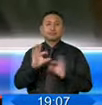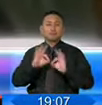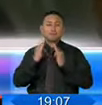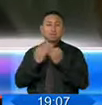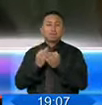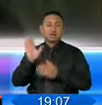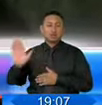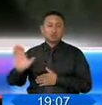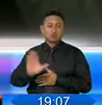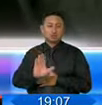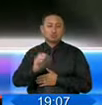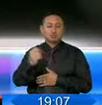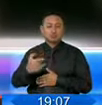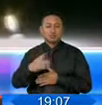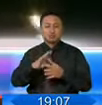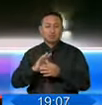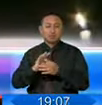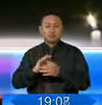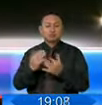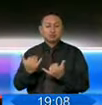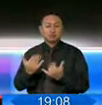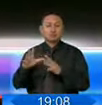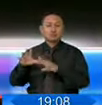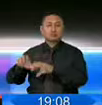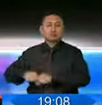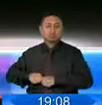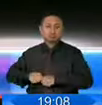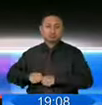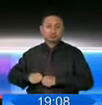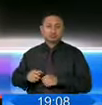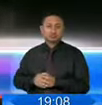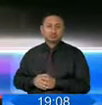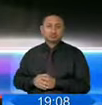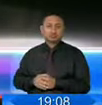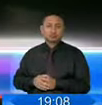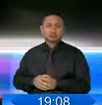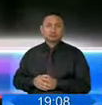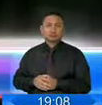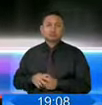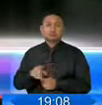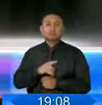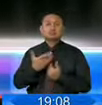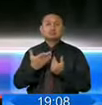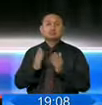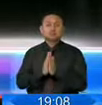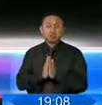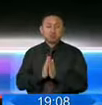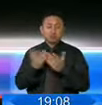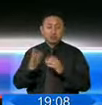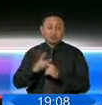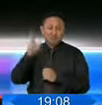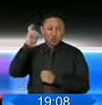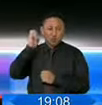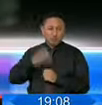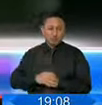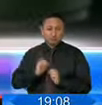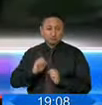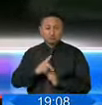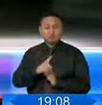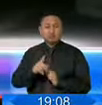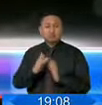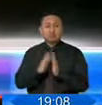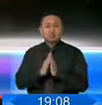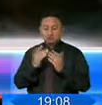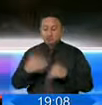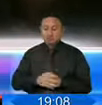familias como con los compañeros que se encuentran secuestrados en este momento. Lo que solicitan, como habíamos escuchado, es que se los